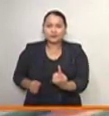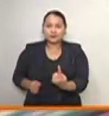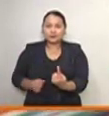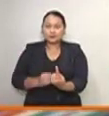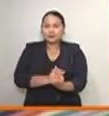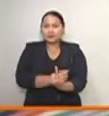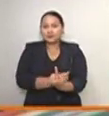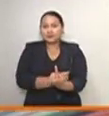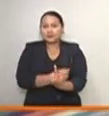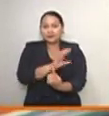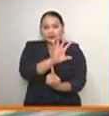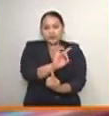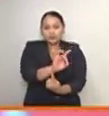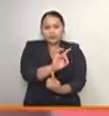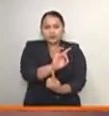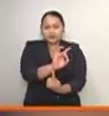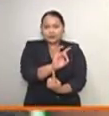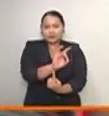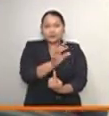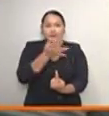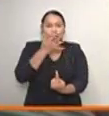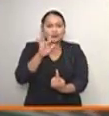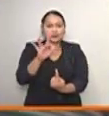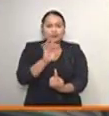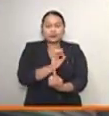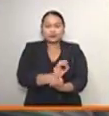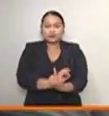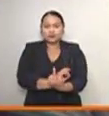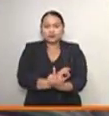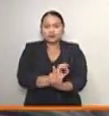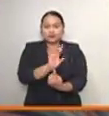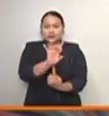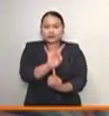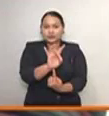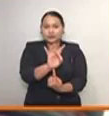y ese es el 8, siguiente dígito, suerte.